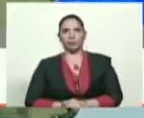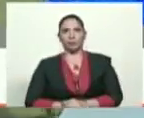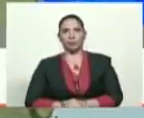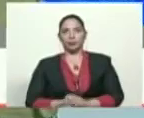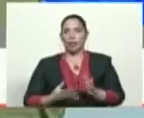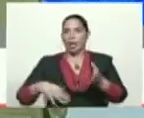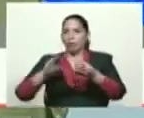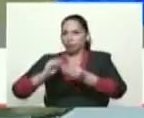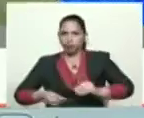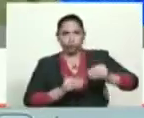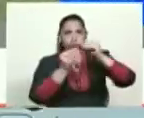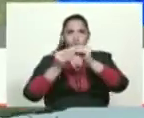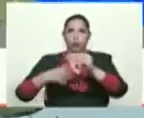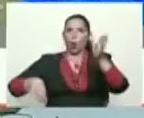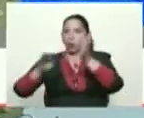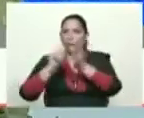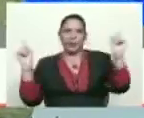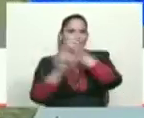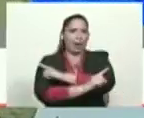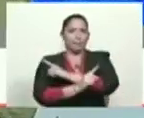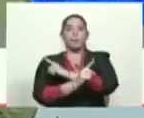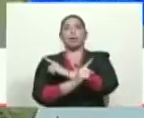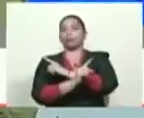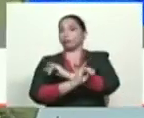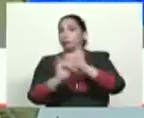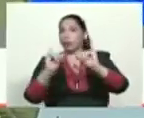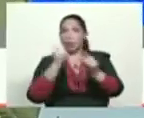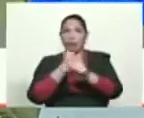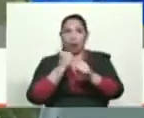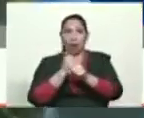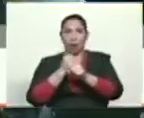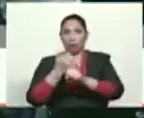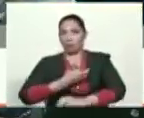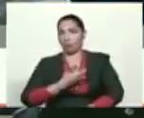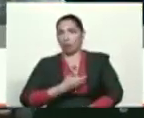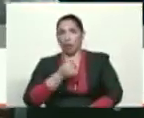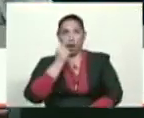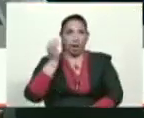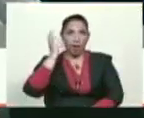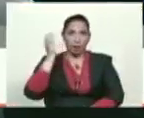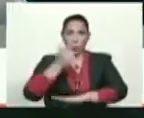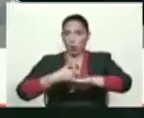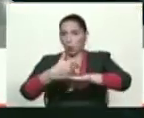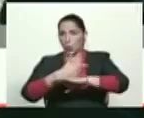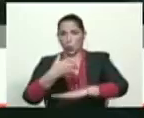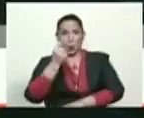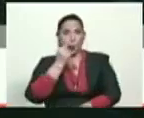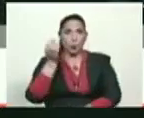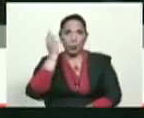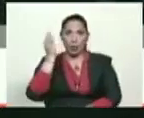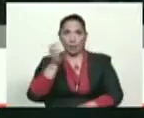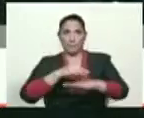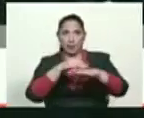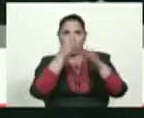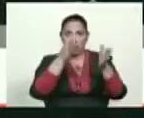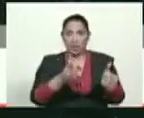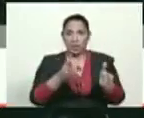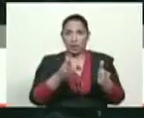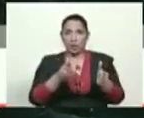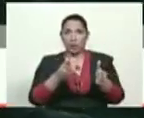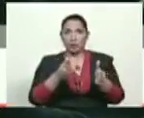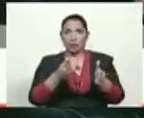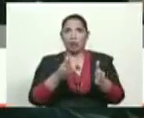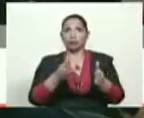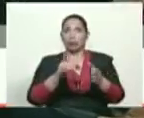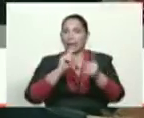sus agendas ministros alcaldes alcaldesas ministras gobernadores y recoger nadadoras que hagan sus